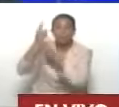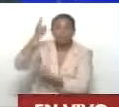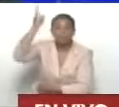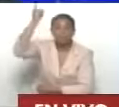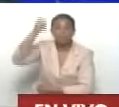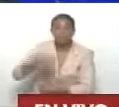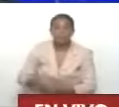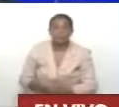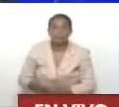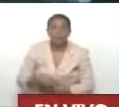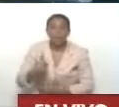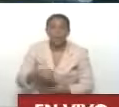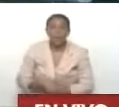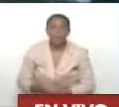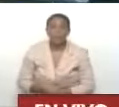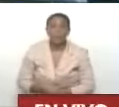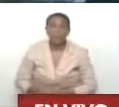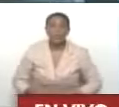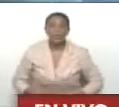Tuvimos horas ayer domingo